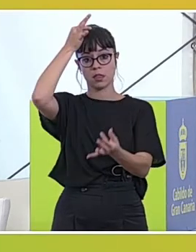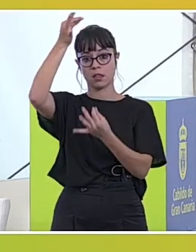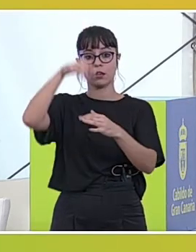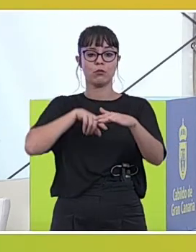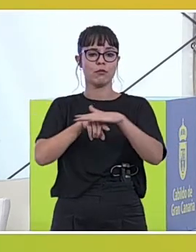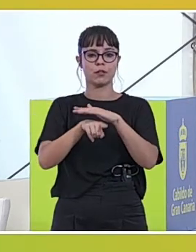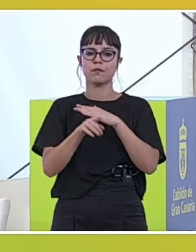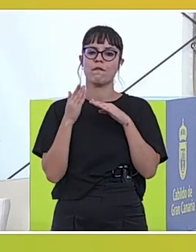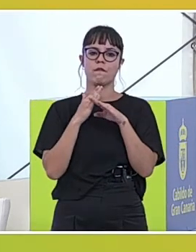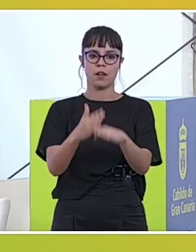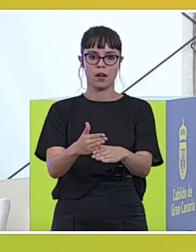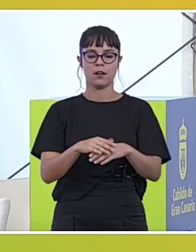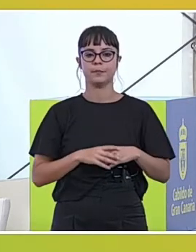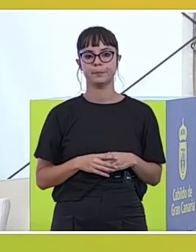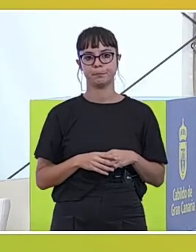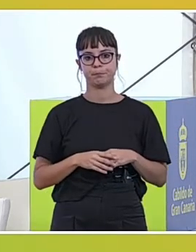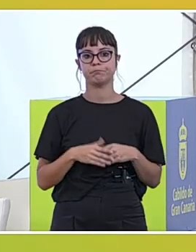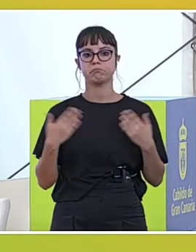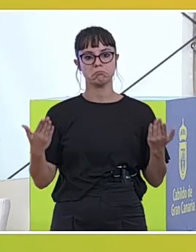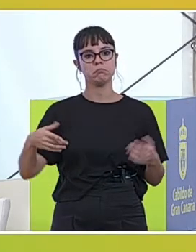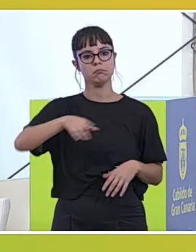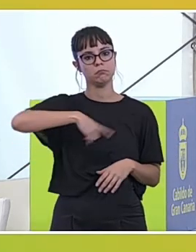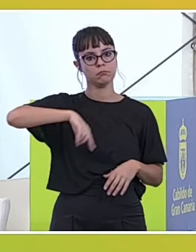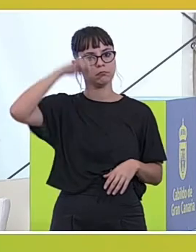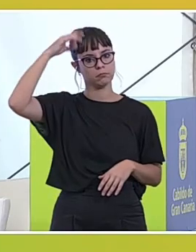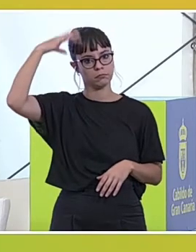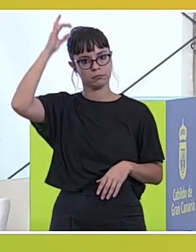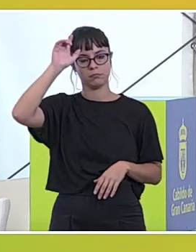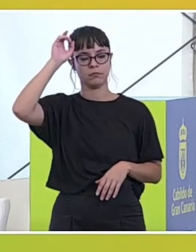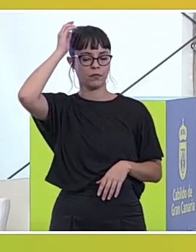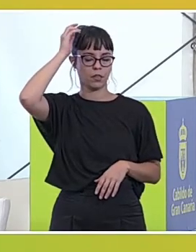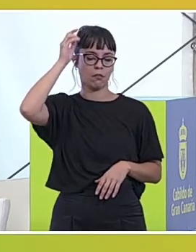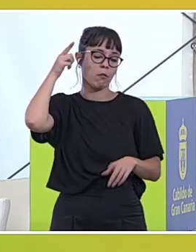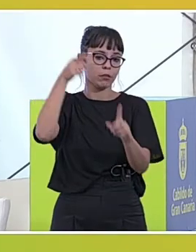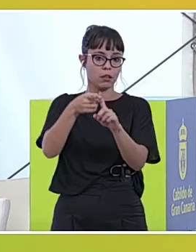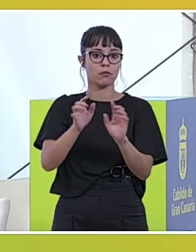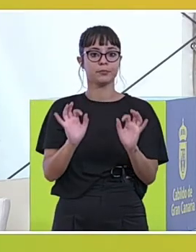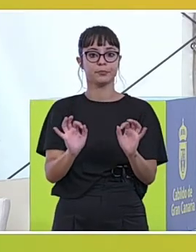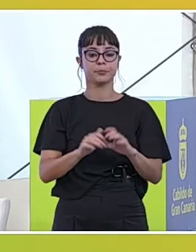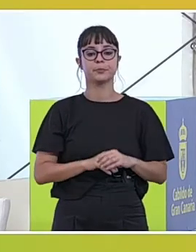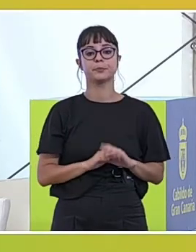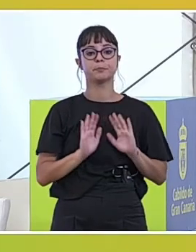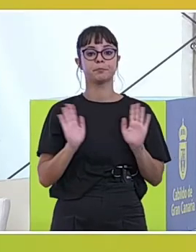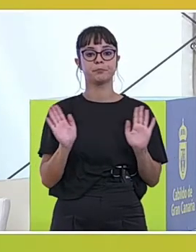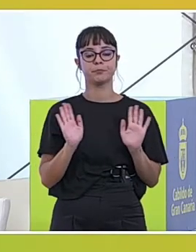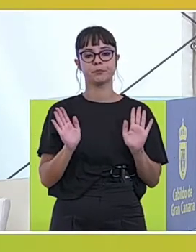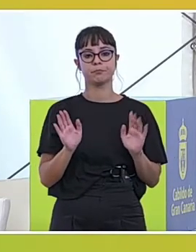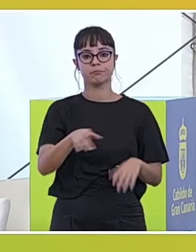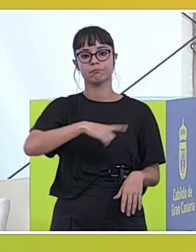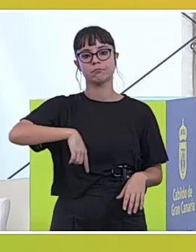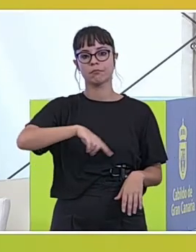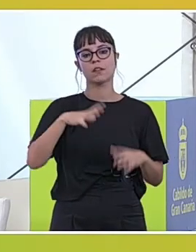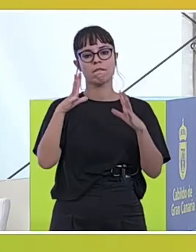continua. Con lo cual, esa es nuestra idea, ese es nuestro objetivo y nada, estamos